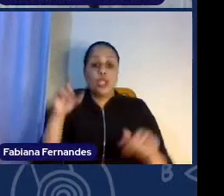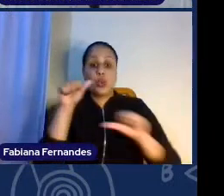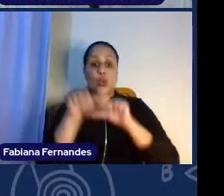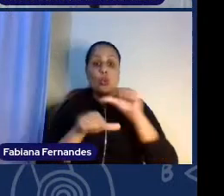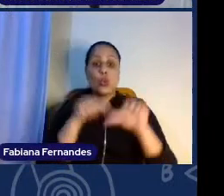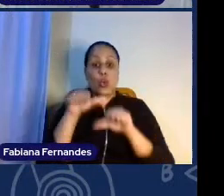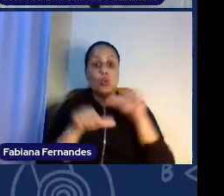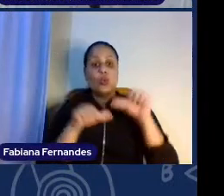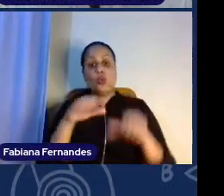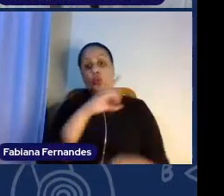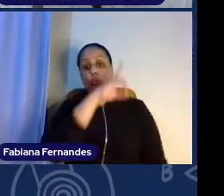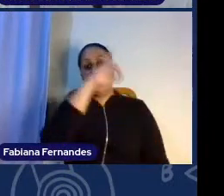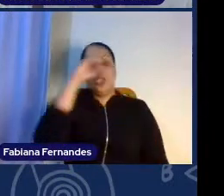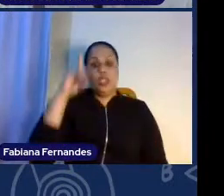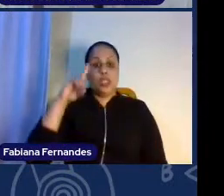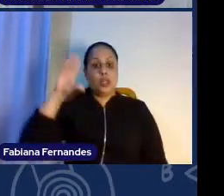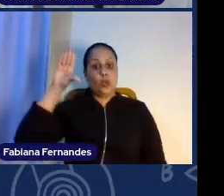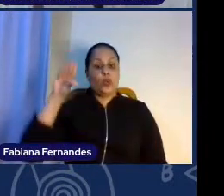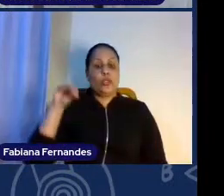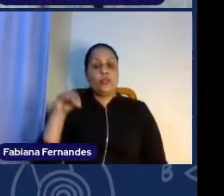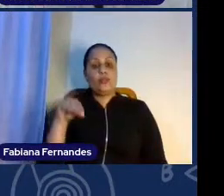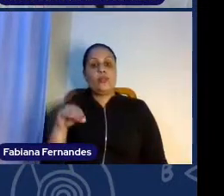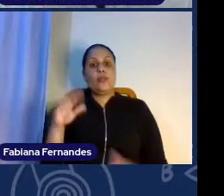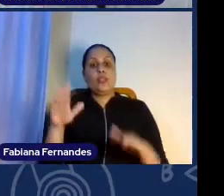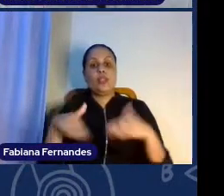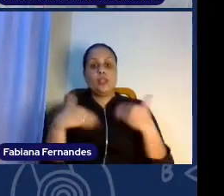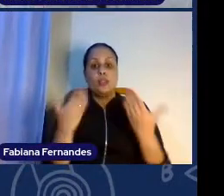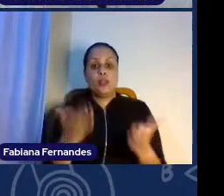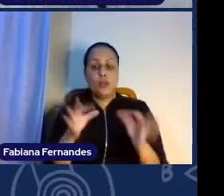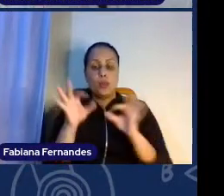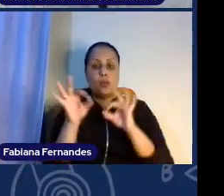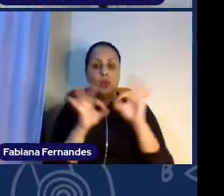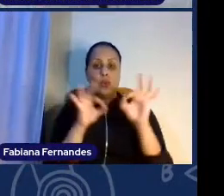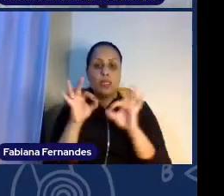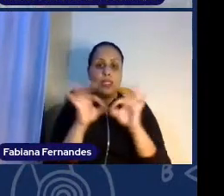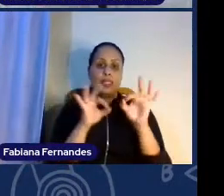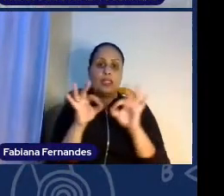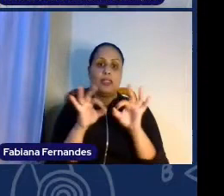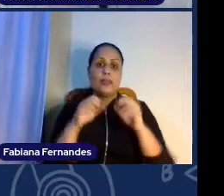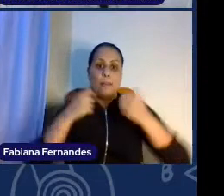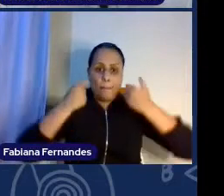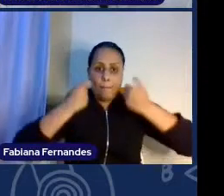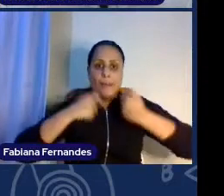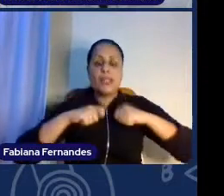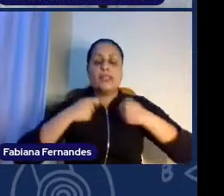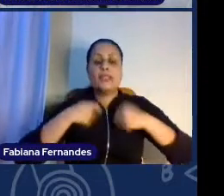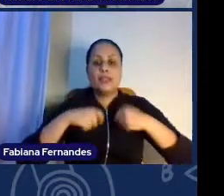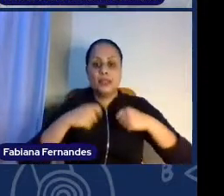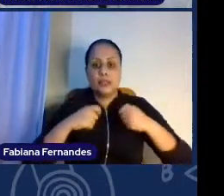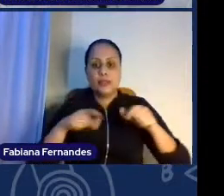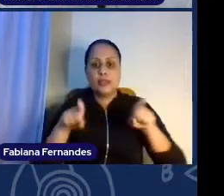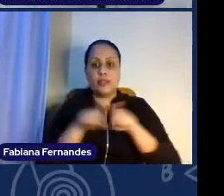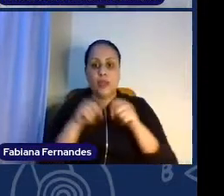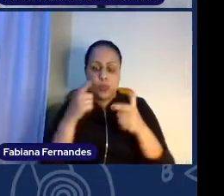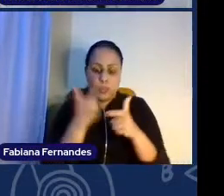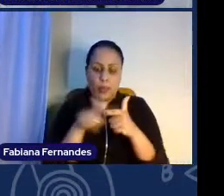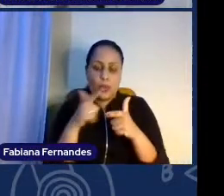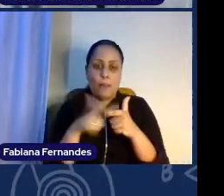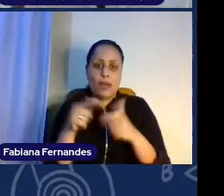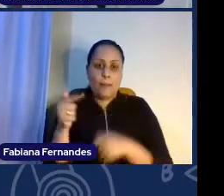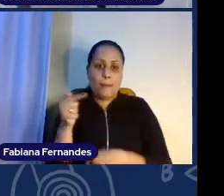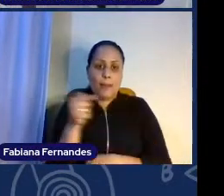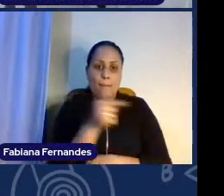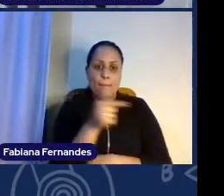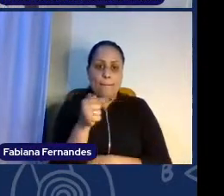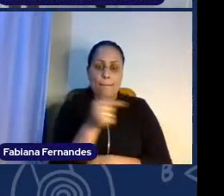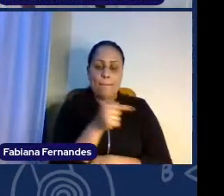noche, están desorganizados y se debe precisamente a este problema. Como por el